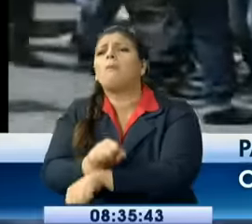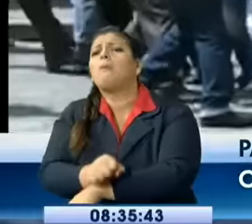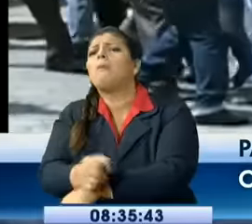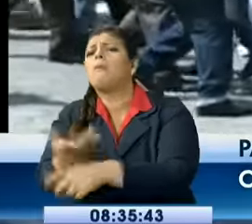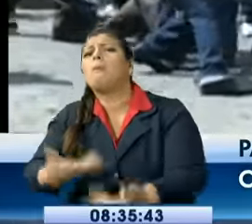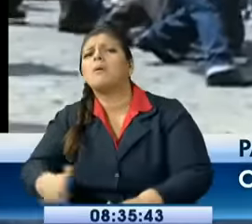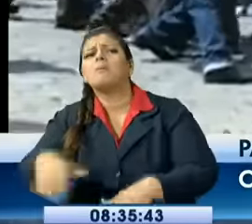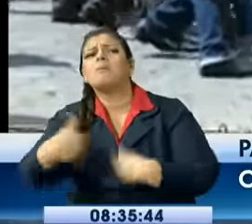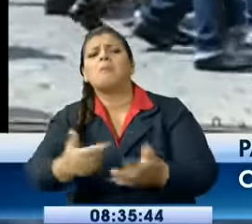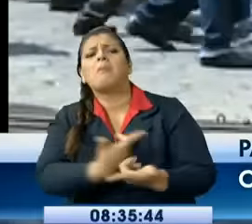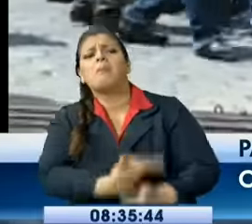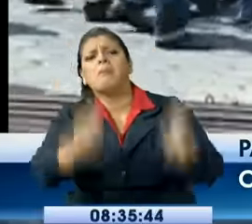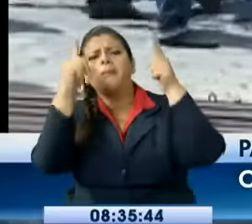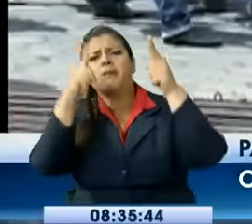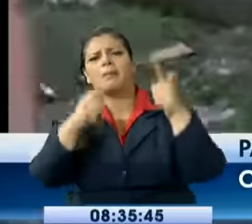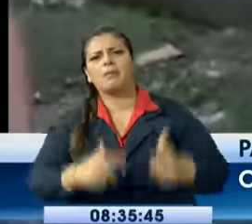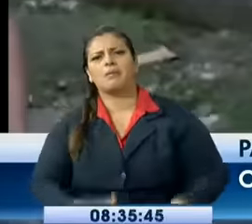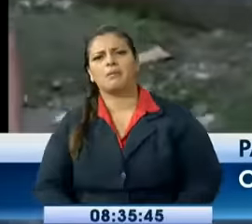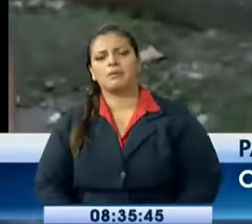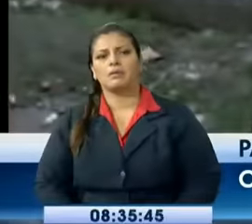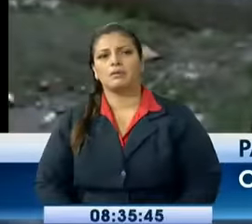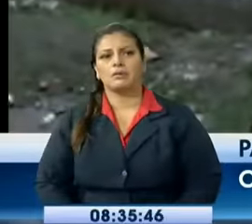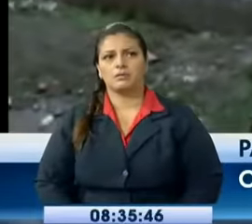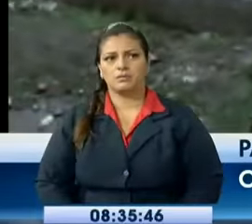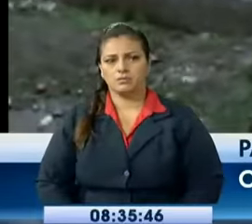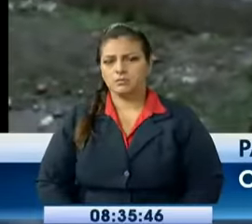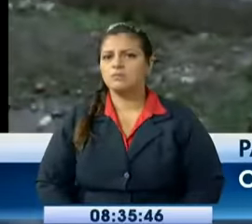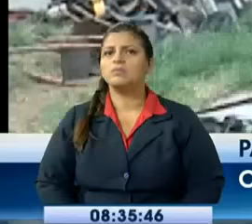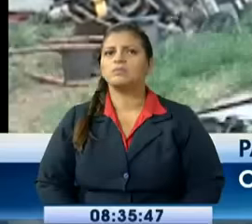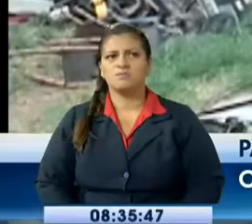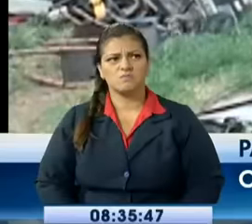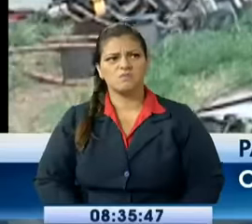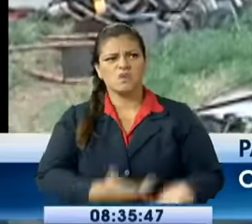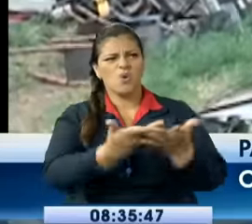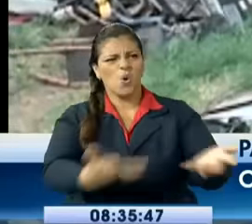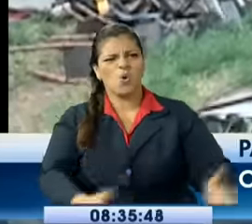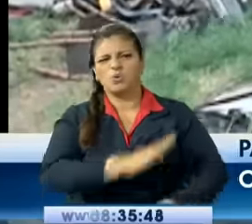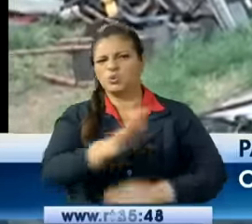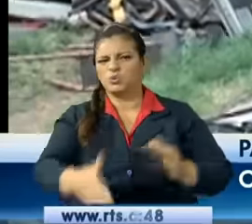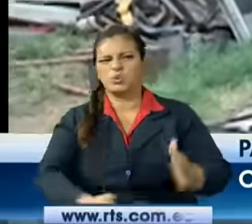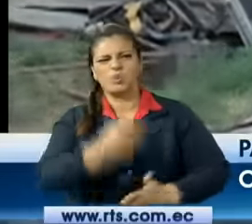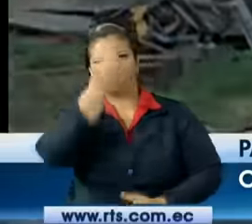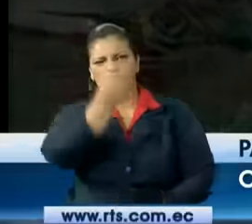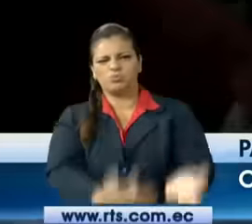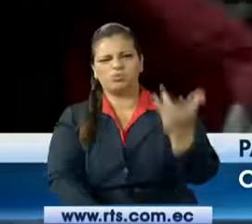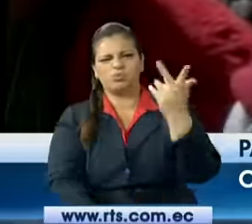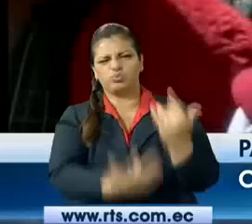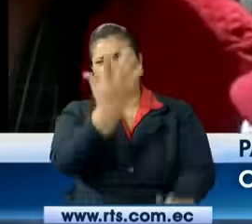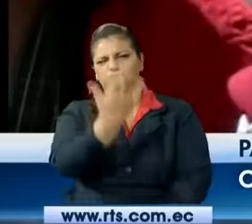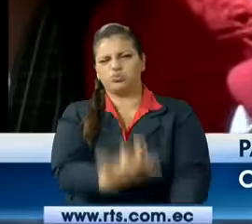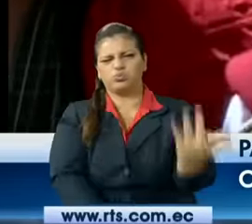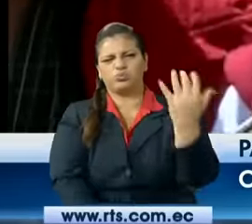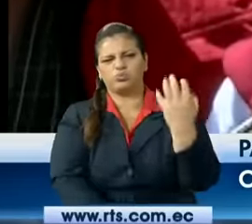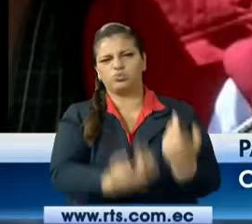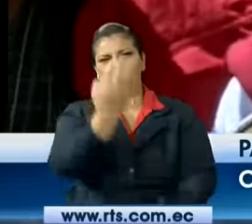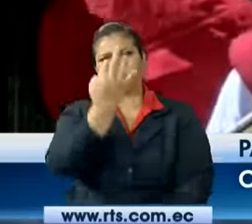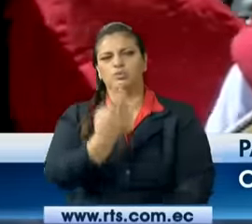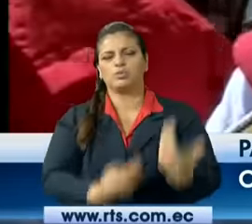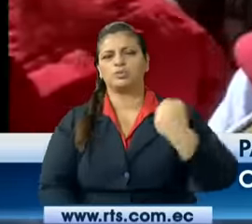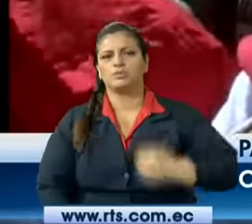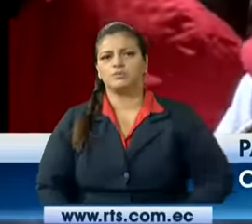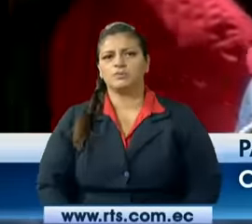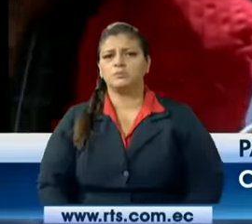Los moradores emprendieron una mina para deshacerse de sus cosas y evitar que regresen al barrio. Yo sé que es por eso